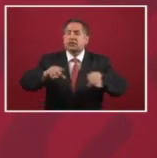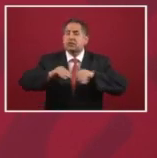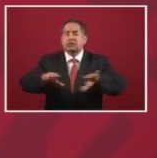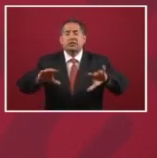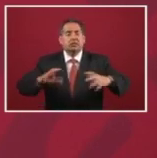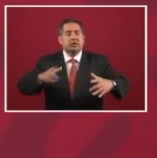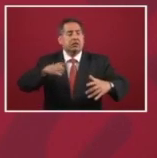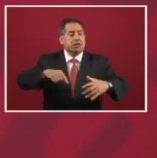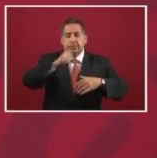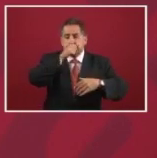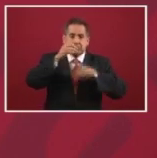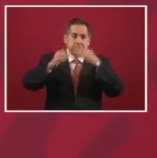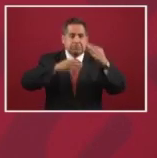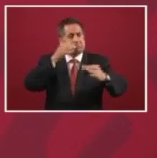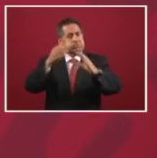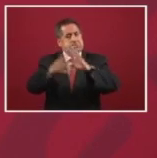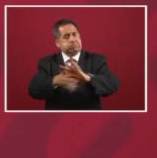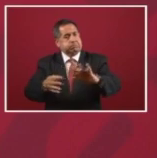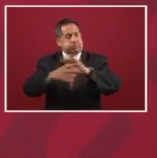esa campaña